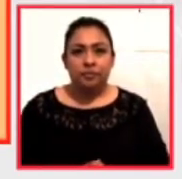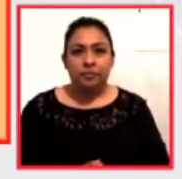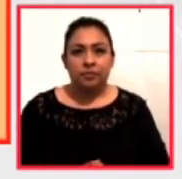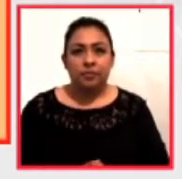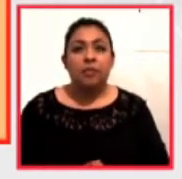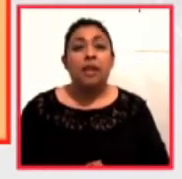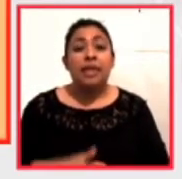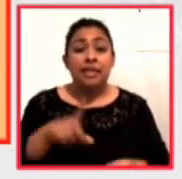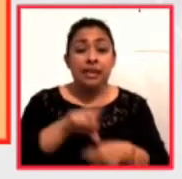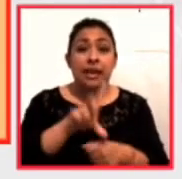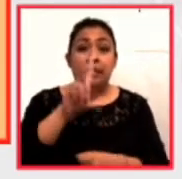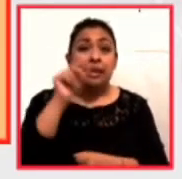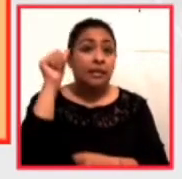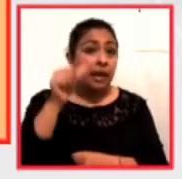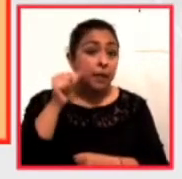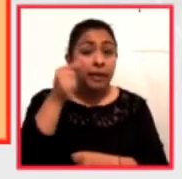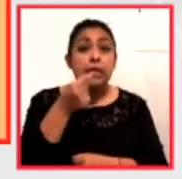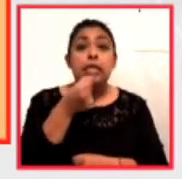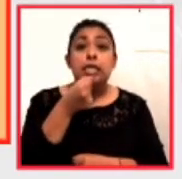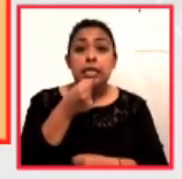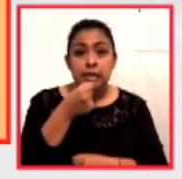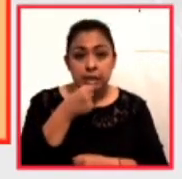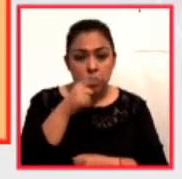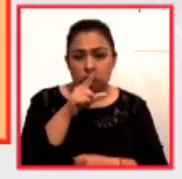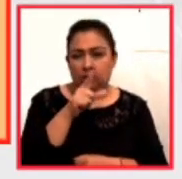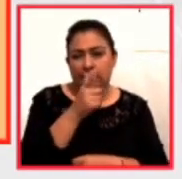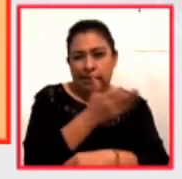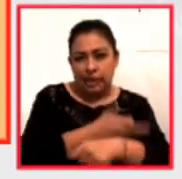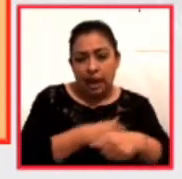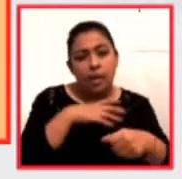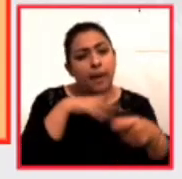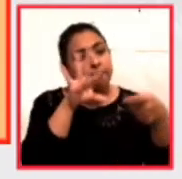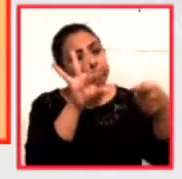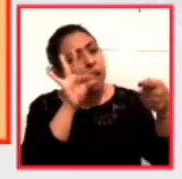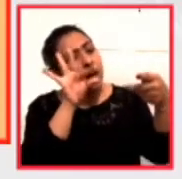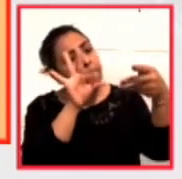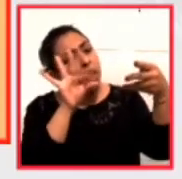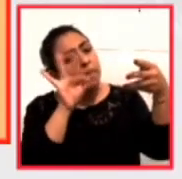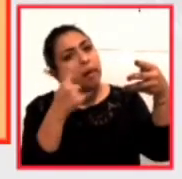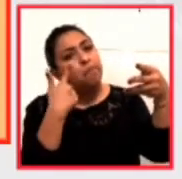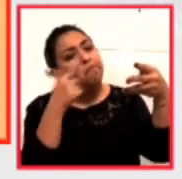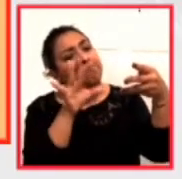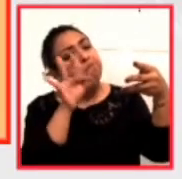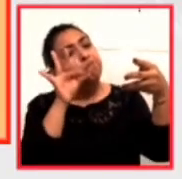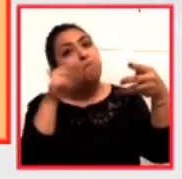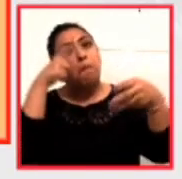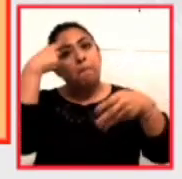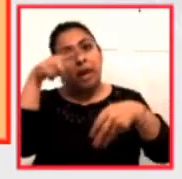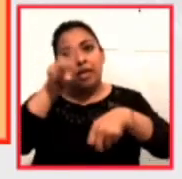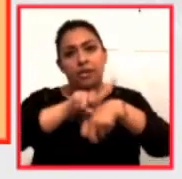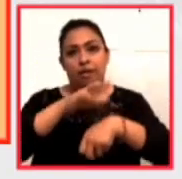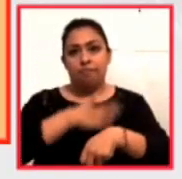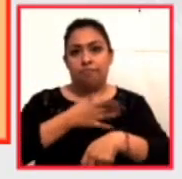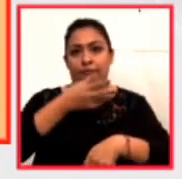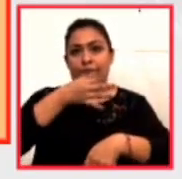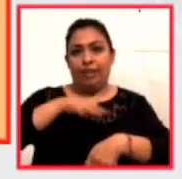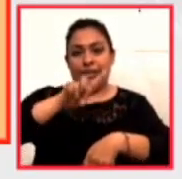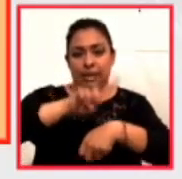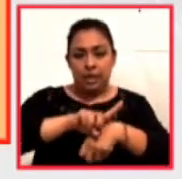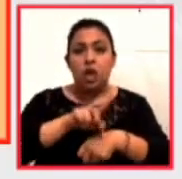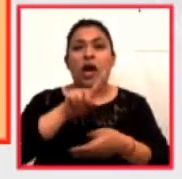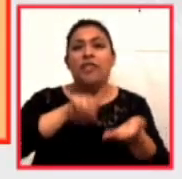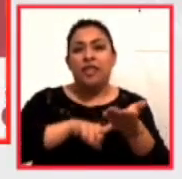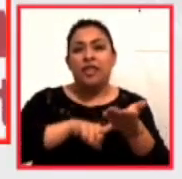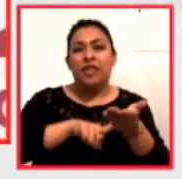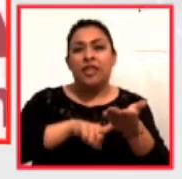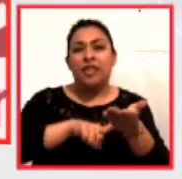Para el 30 de abril, los niños tendrán desde la tarde distintas opciones para pasar su día. Esto a través de la plataforma Capital Cultural en nuestra